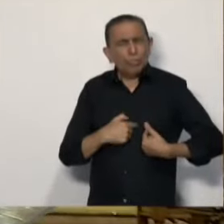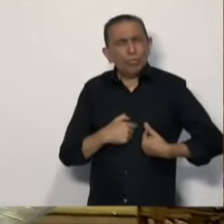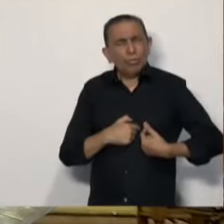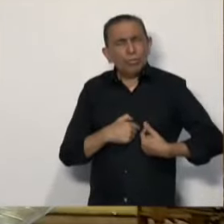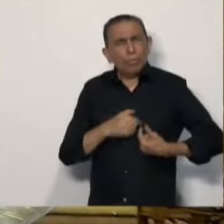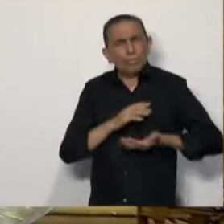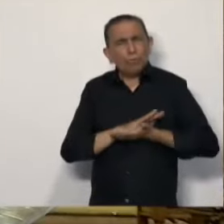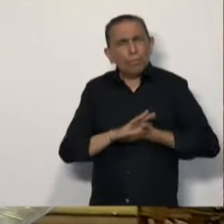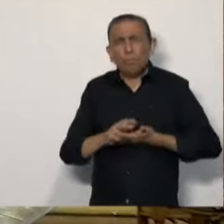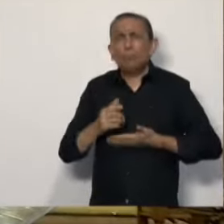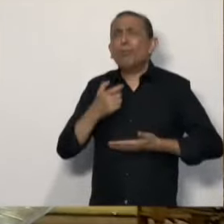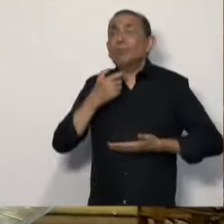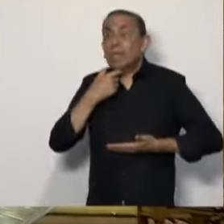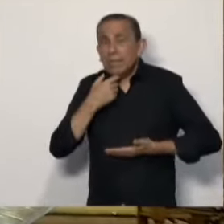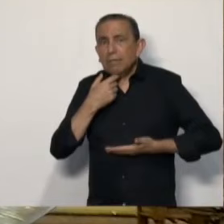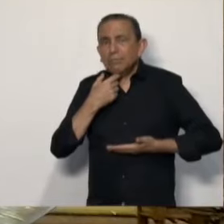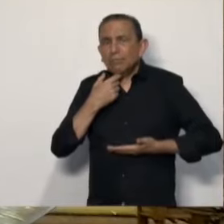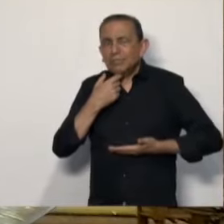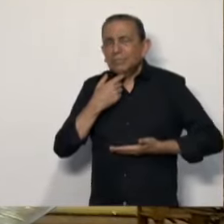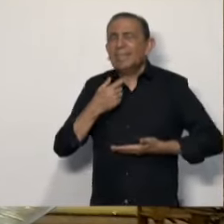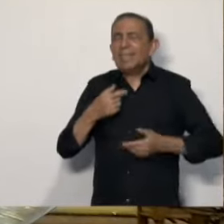mismo tiempo reconocemos con el profeta